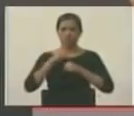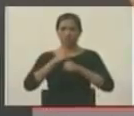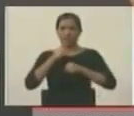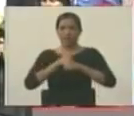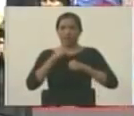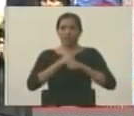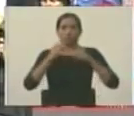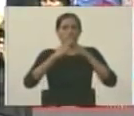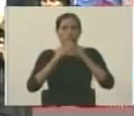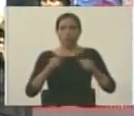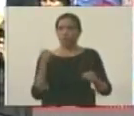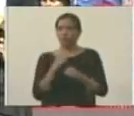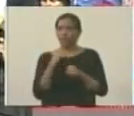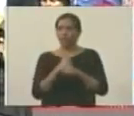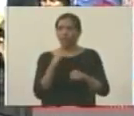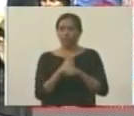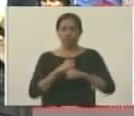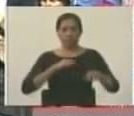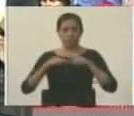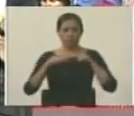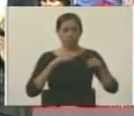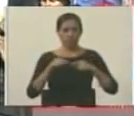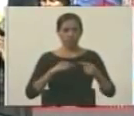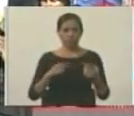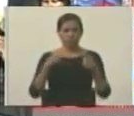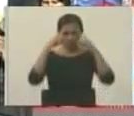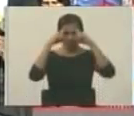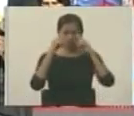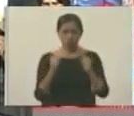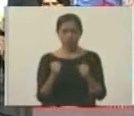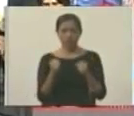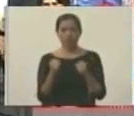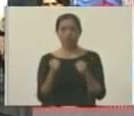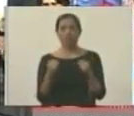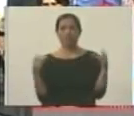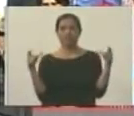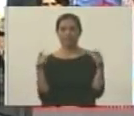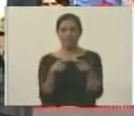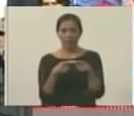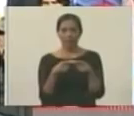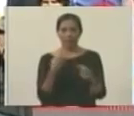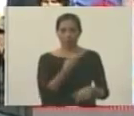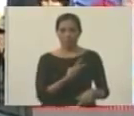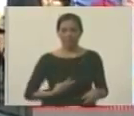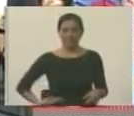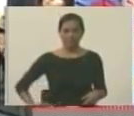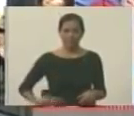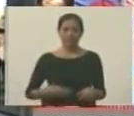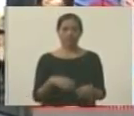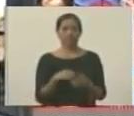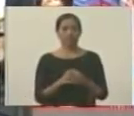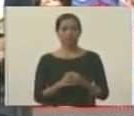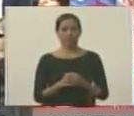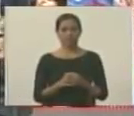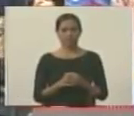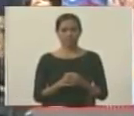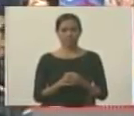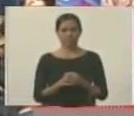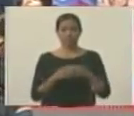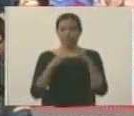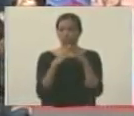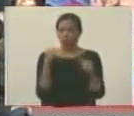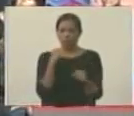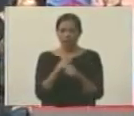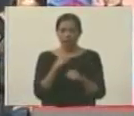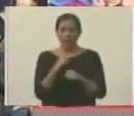todos trabajando bajo la dirección profesional del equipo de la vicepresidenta ejecutiva, todos